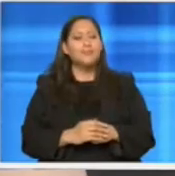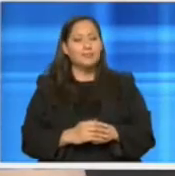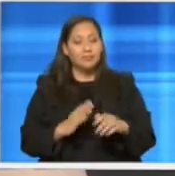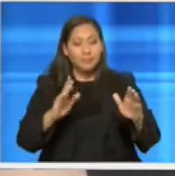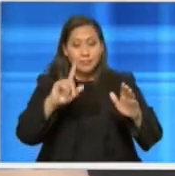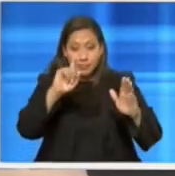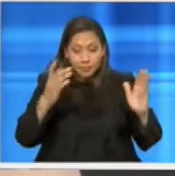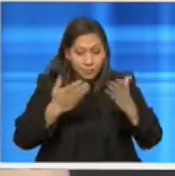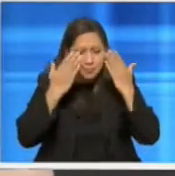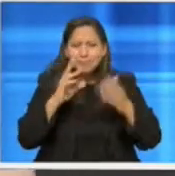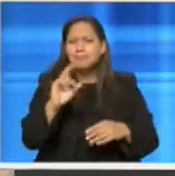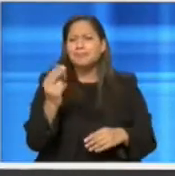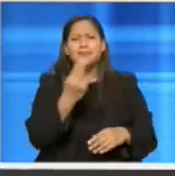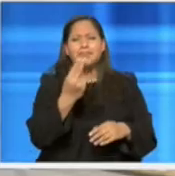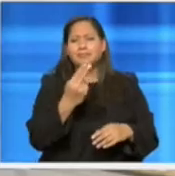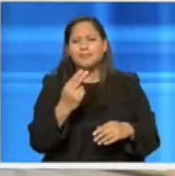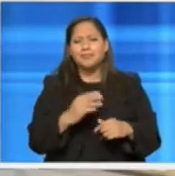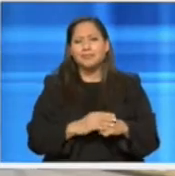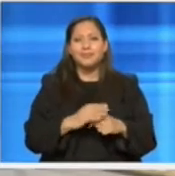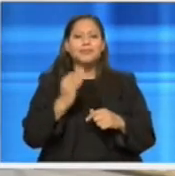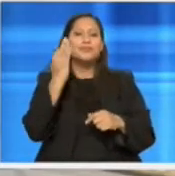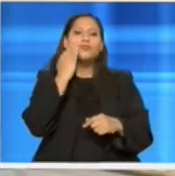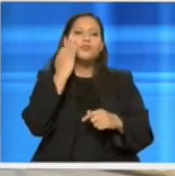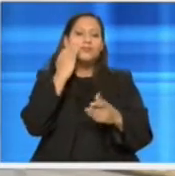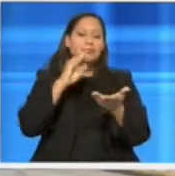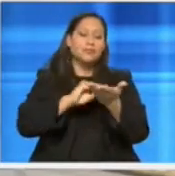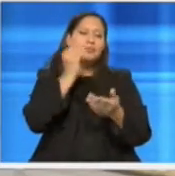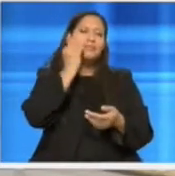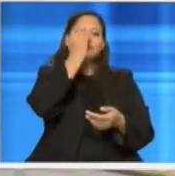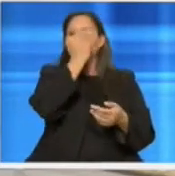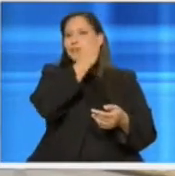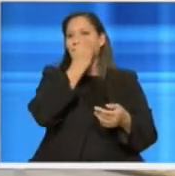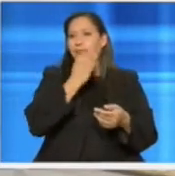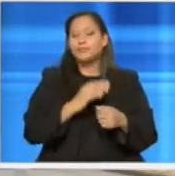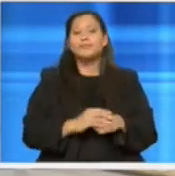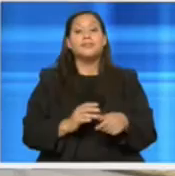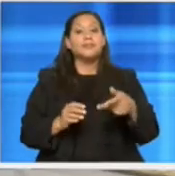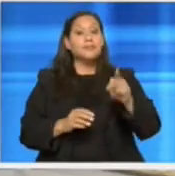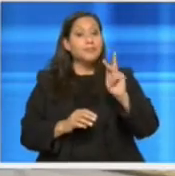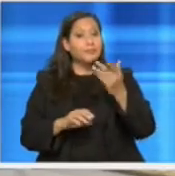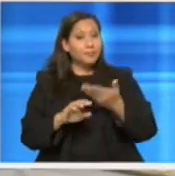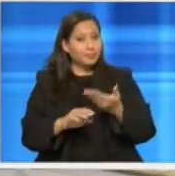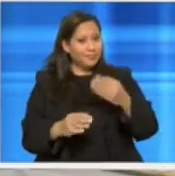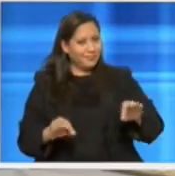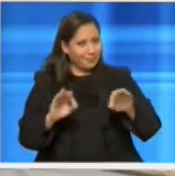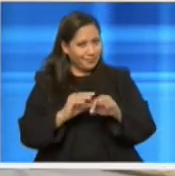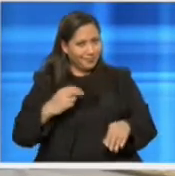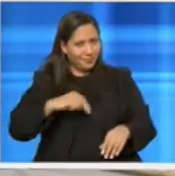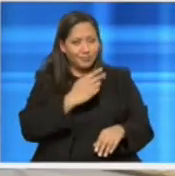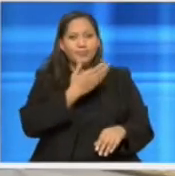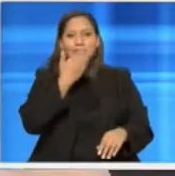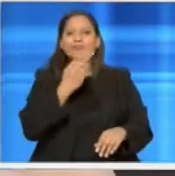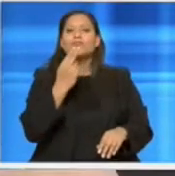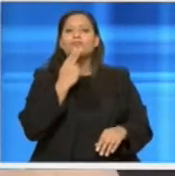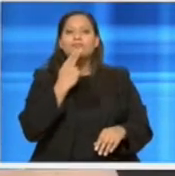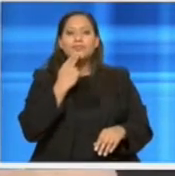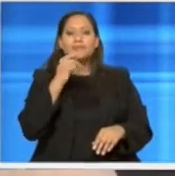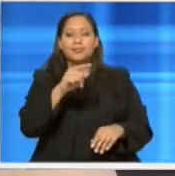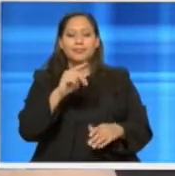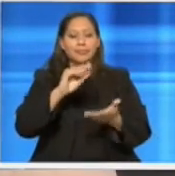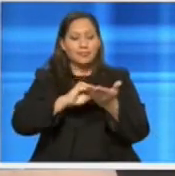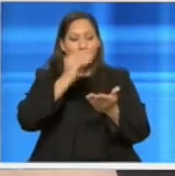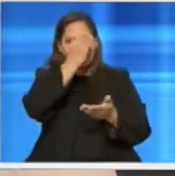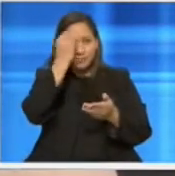enjuagar, que son las toallitas, pero aquí algo bien importante, estamos acostumbrados a utilizar un